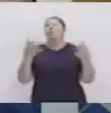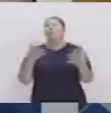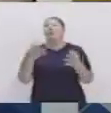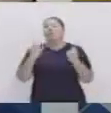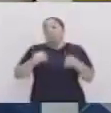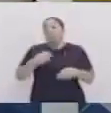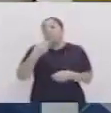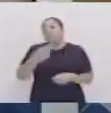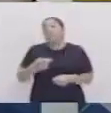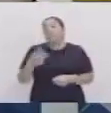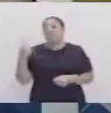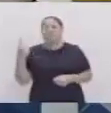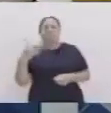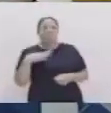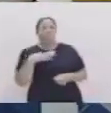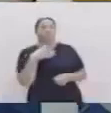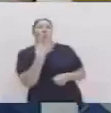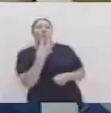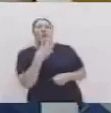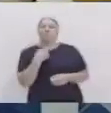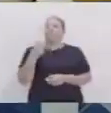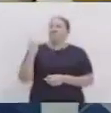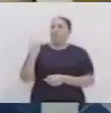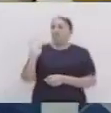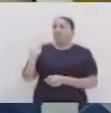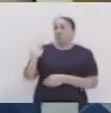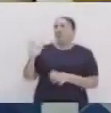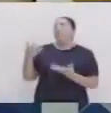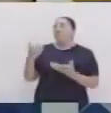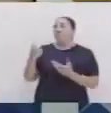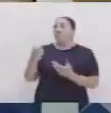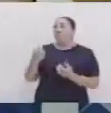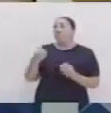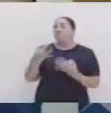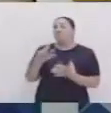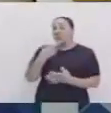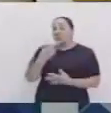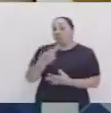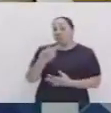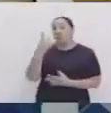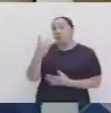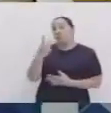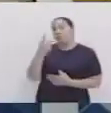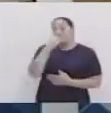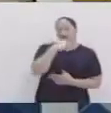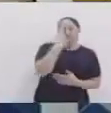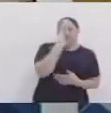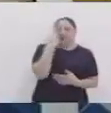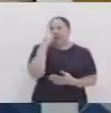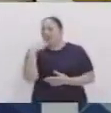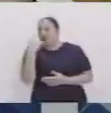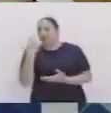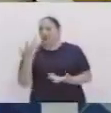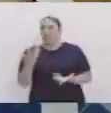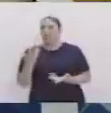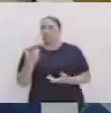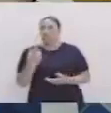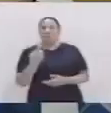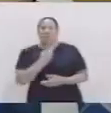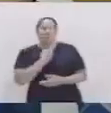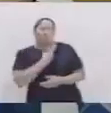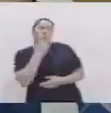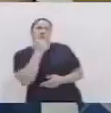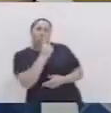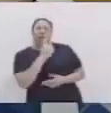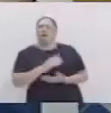resultados tenemos? Tenemos 4. 4. Entonces, de 4, ¿cuántos resultados van a ser los dos caras? Va a ser solo uno.